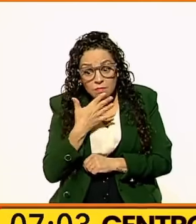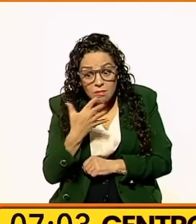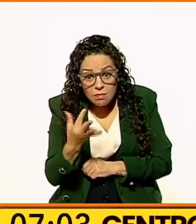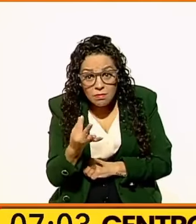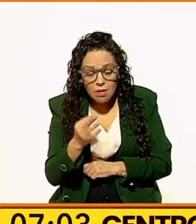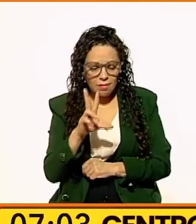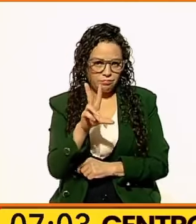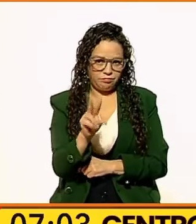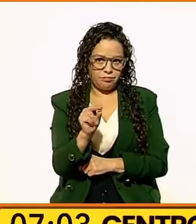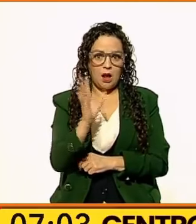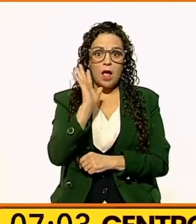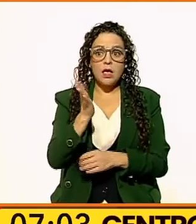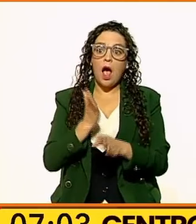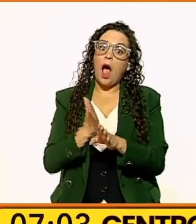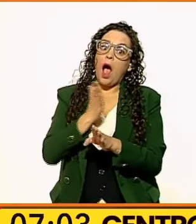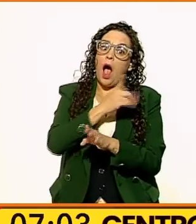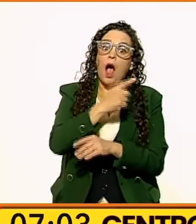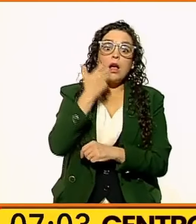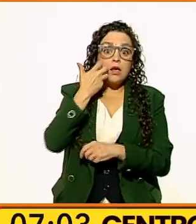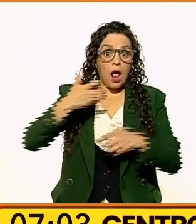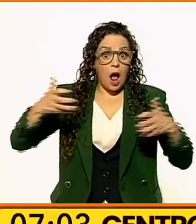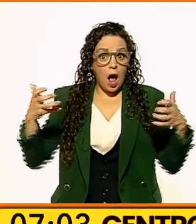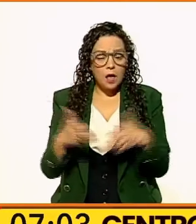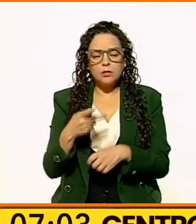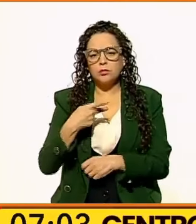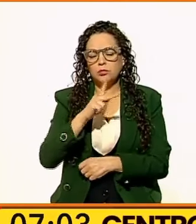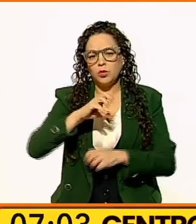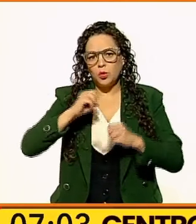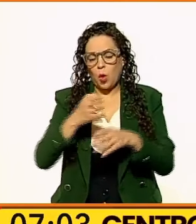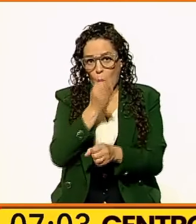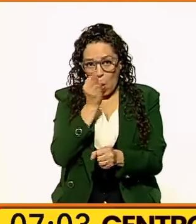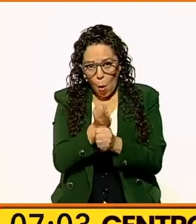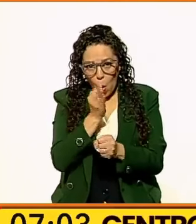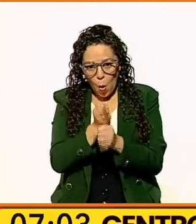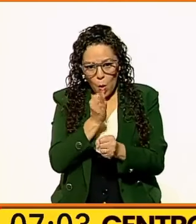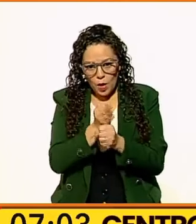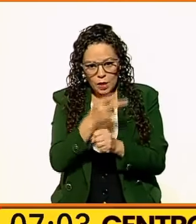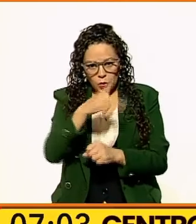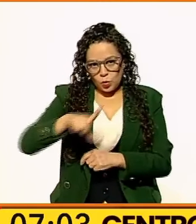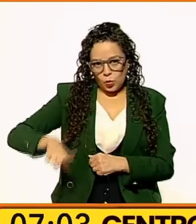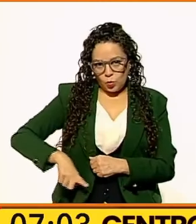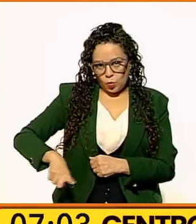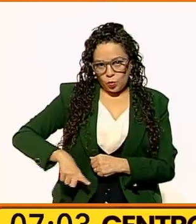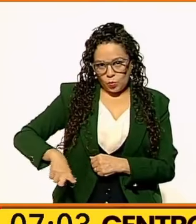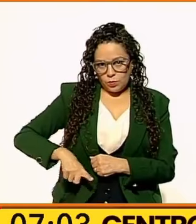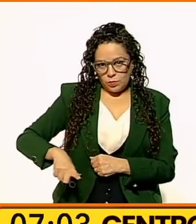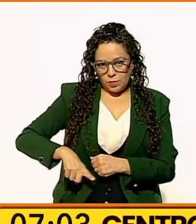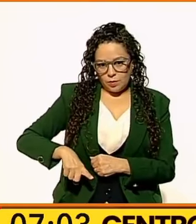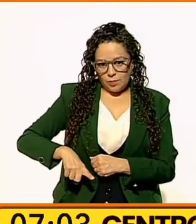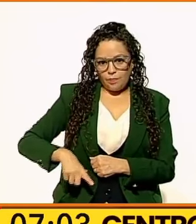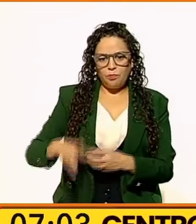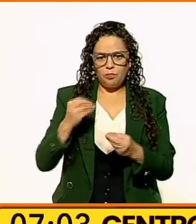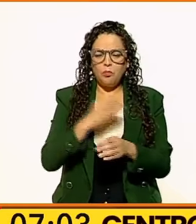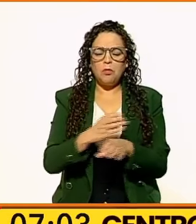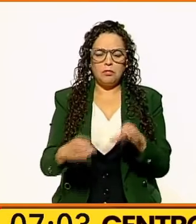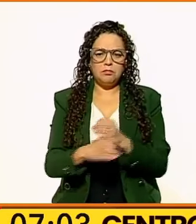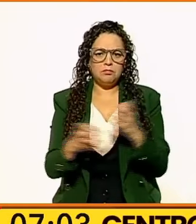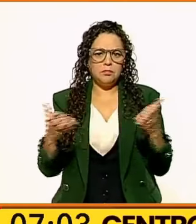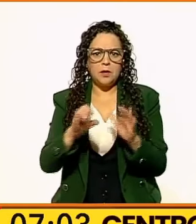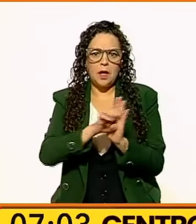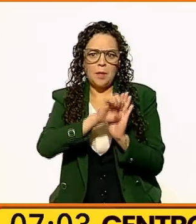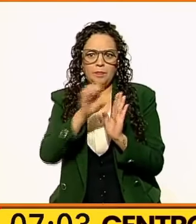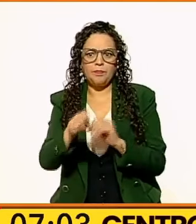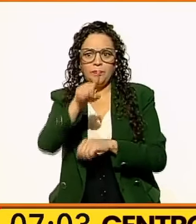aunque ya lo ha tratado de hacer, pues en este momento, pues durante su administración, Donald Trump ha hecho bastantes cosas, ¿no? Como el caso